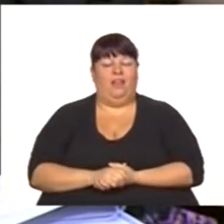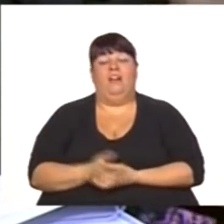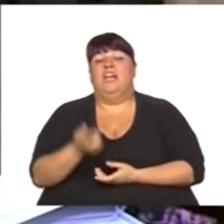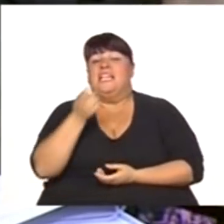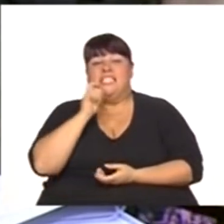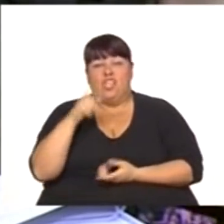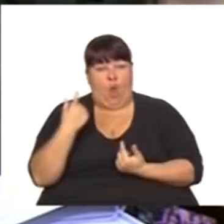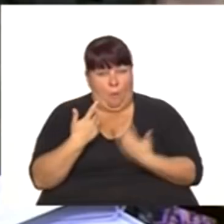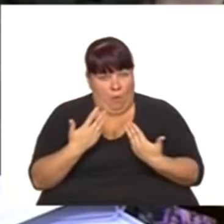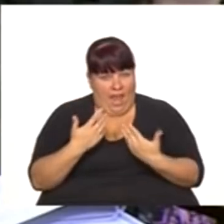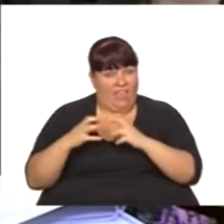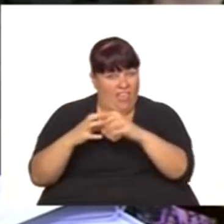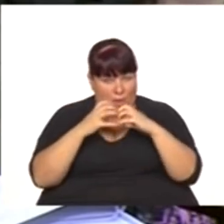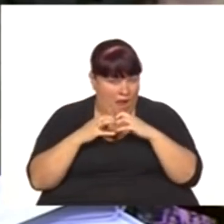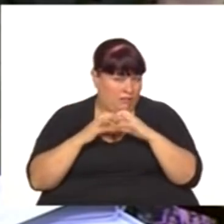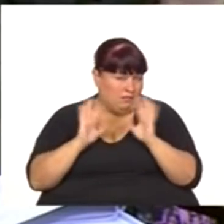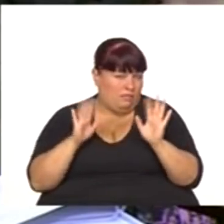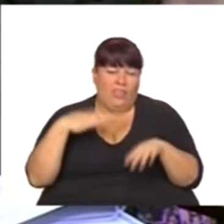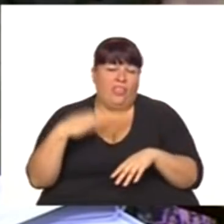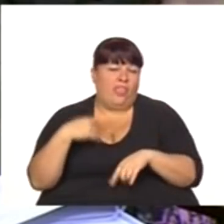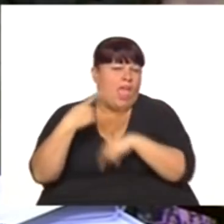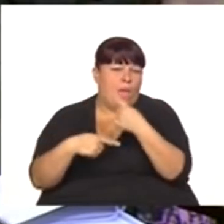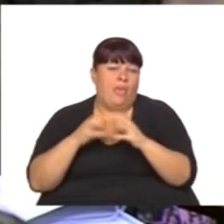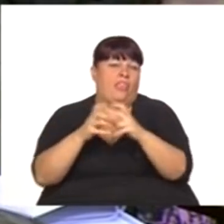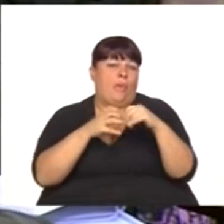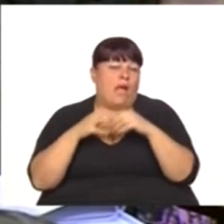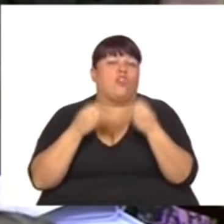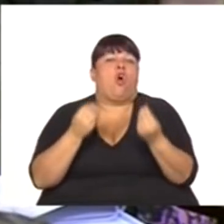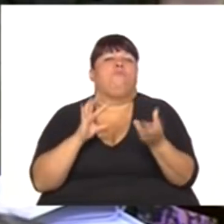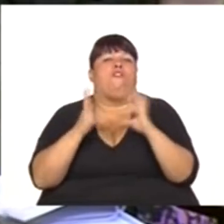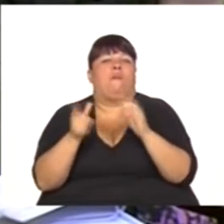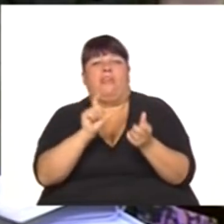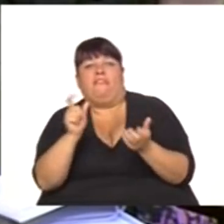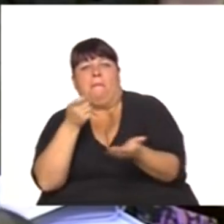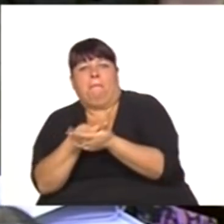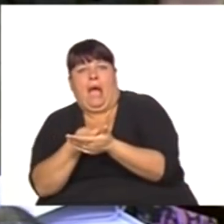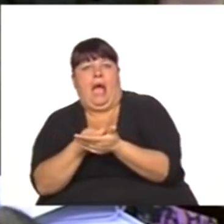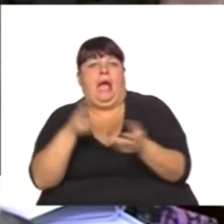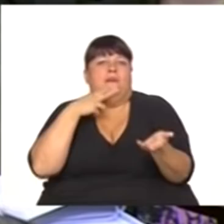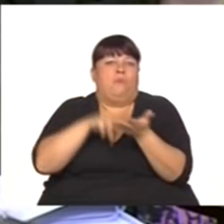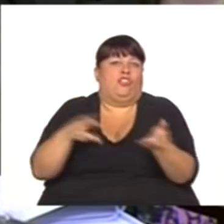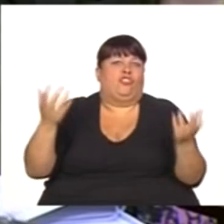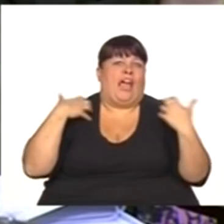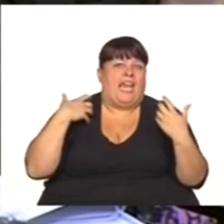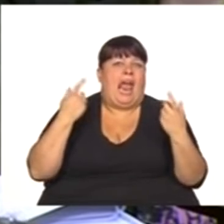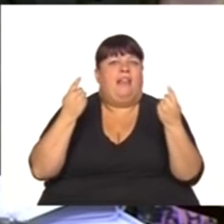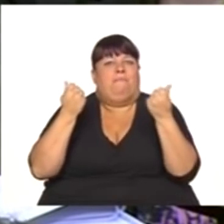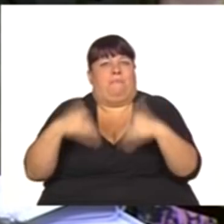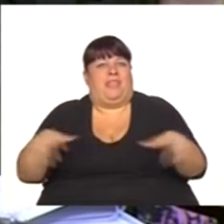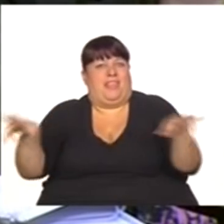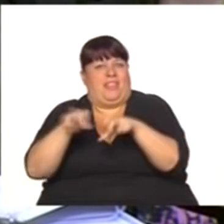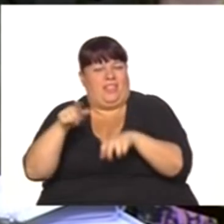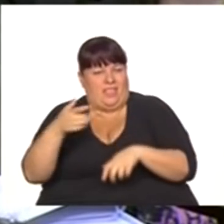Mientras no seamos capaces de dar esta discusión, vamos a tener que debatir cómo es que complementamos con rentas generales los déficits del sistema.